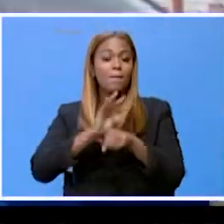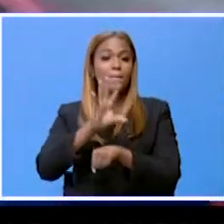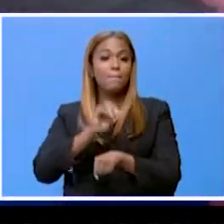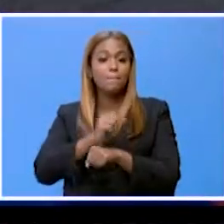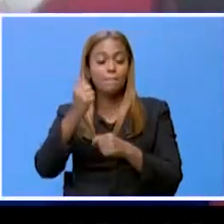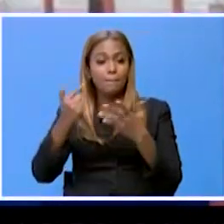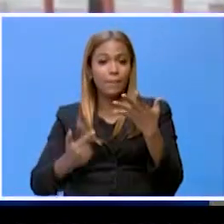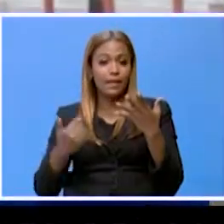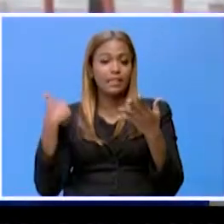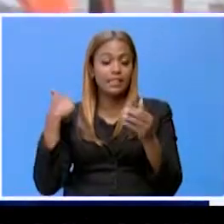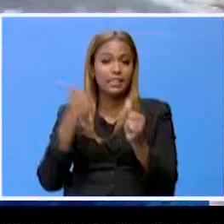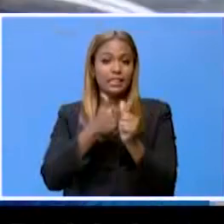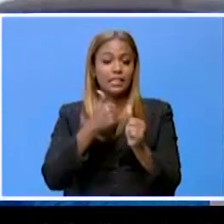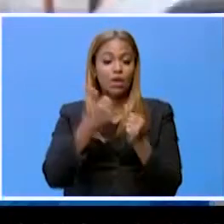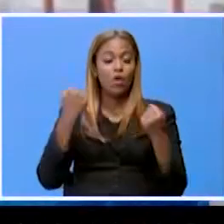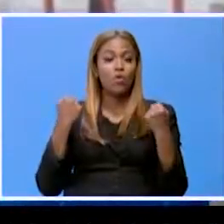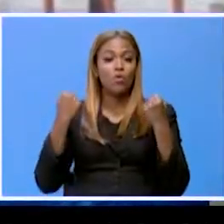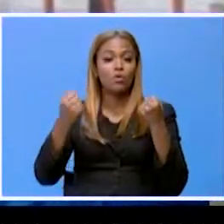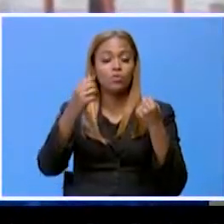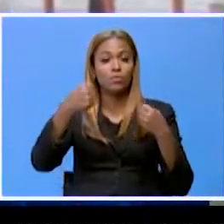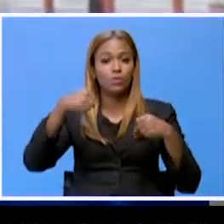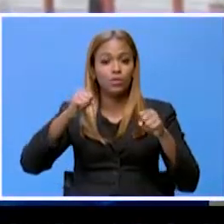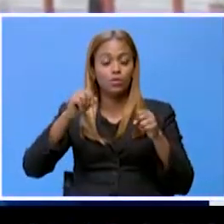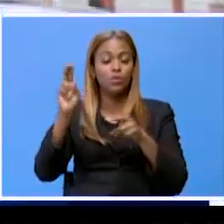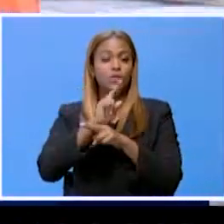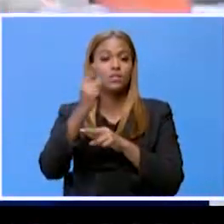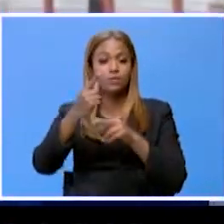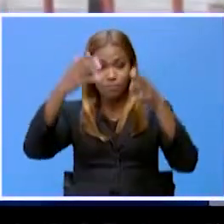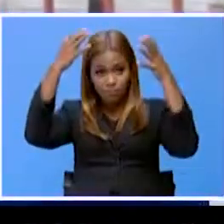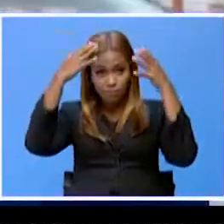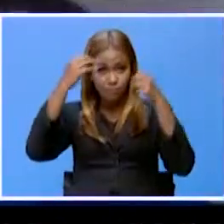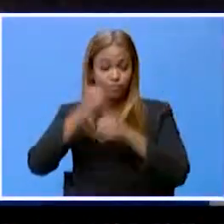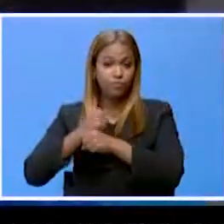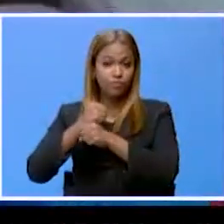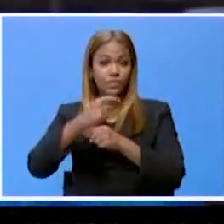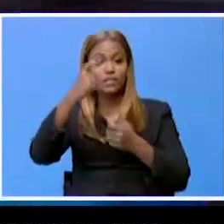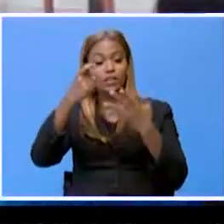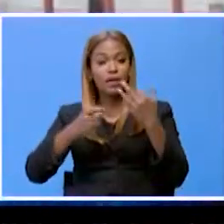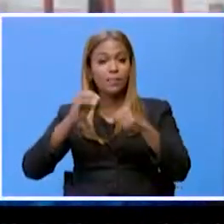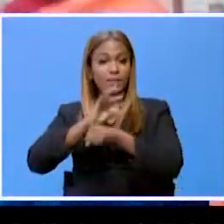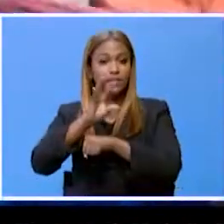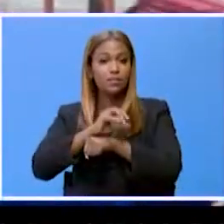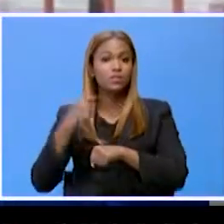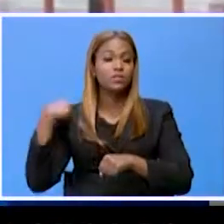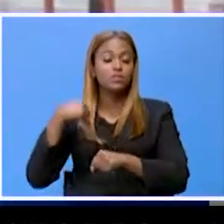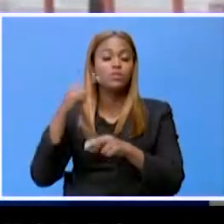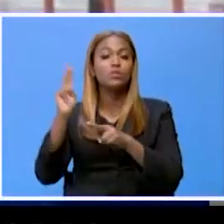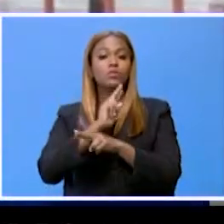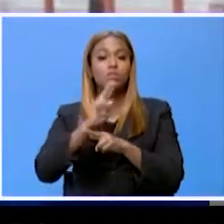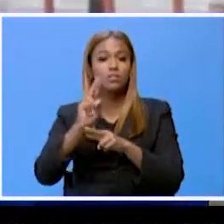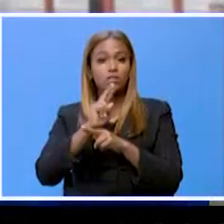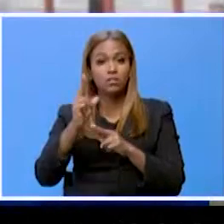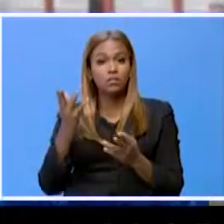cartelones que dicen: si conduce su motor, usa siempre el casco protector. Son varios mensajes que estamos utilizando